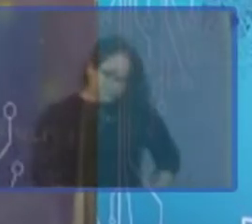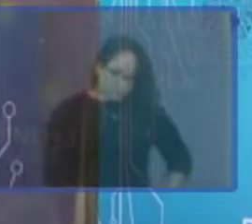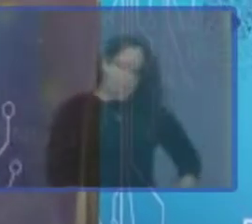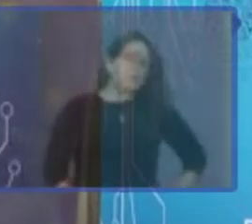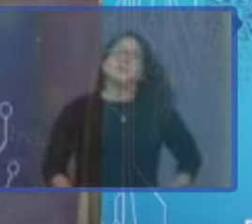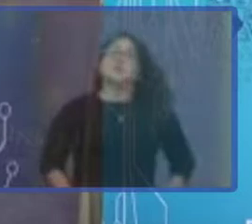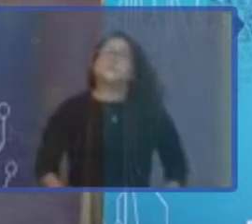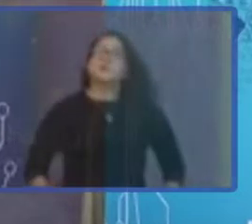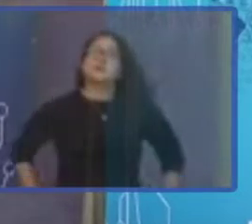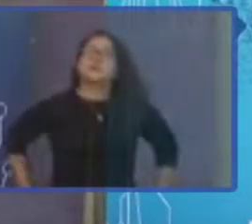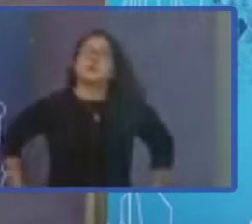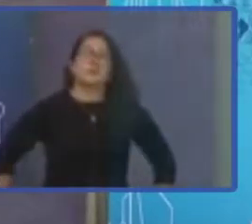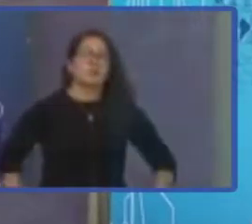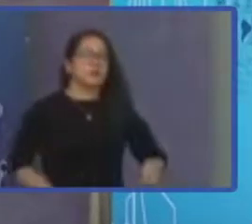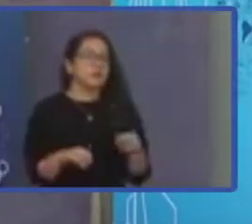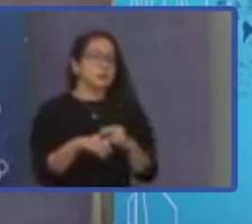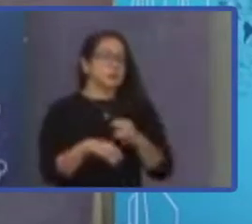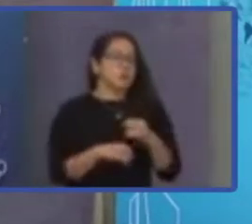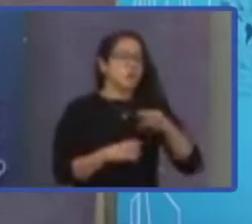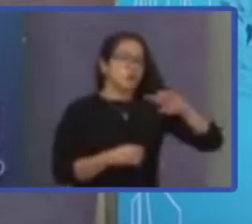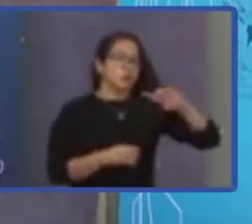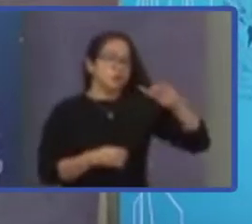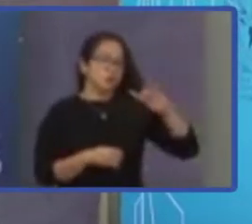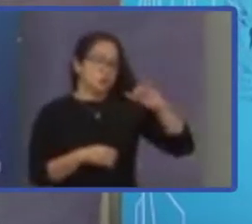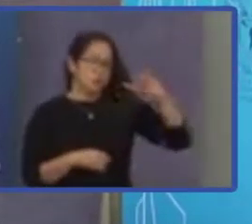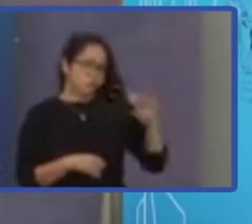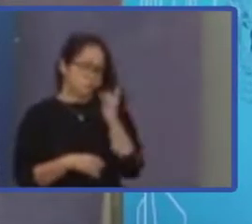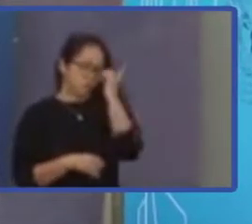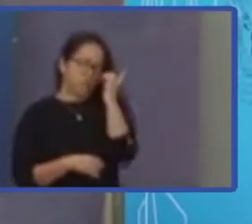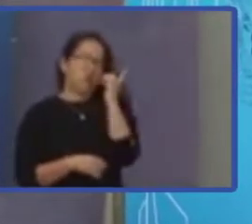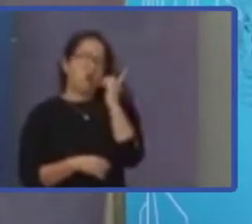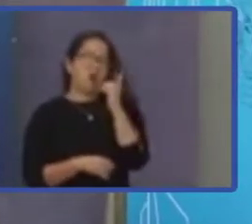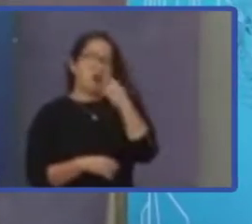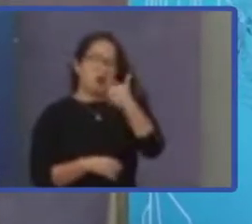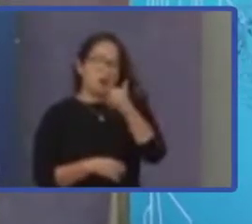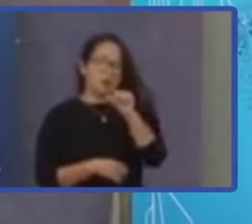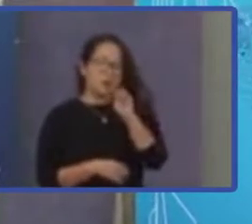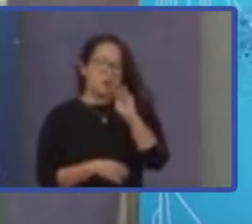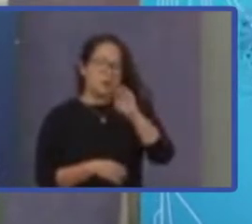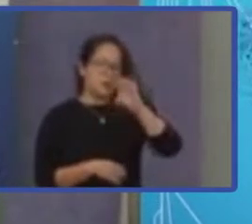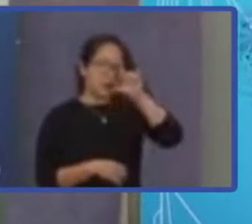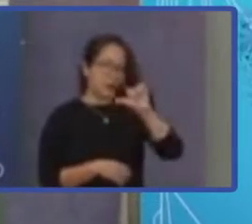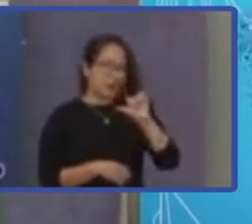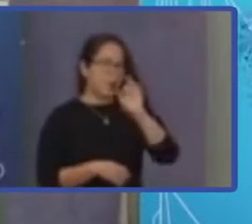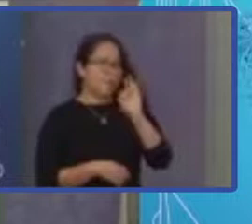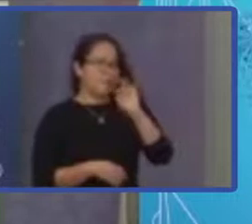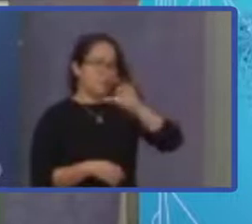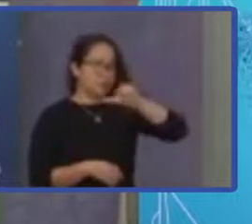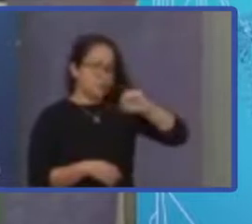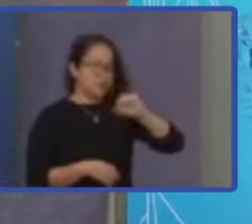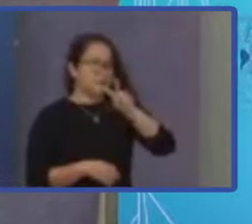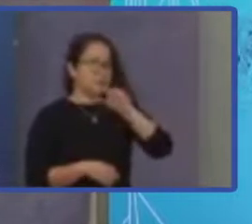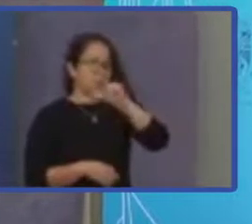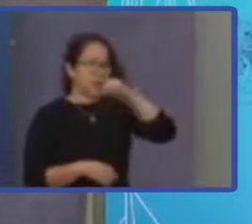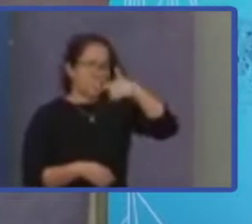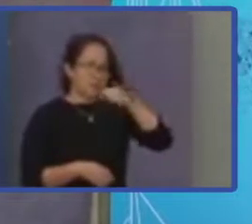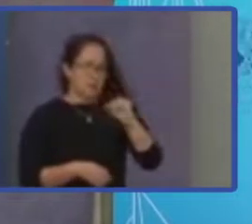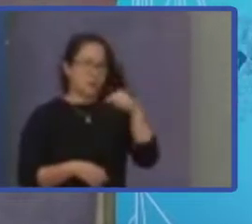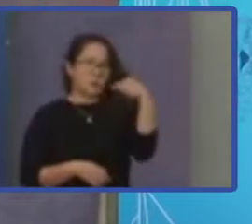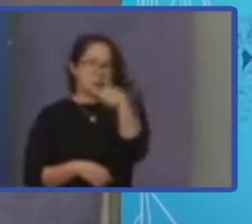interesada en procesos interdisciplinarios que involucran el arte, la literatura y la ciencia.